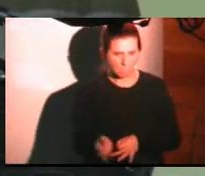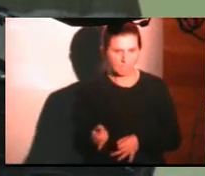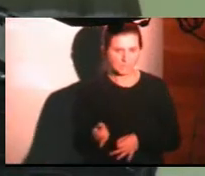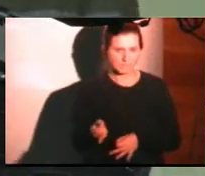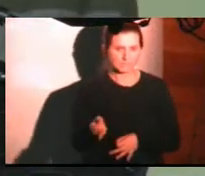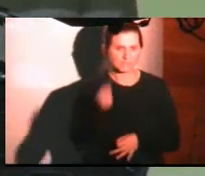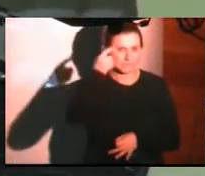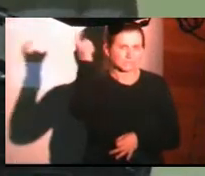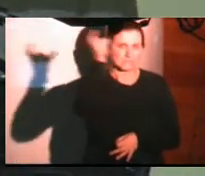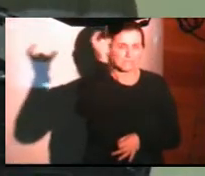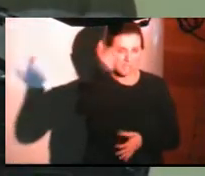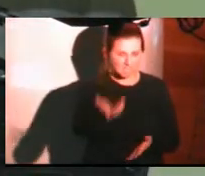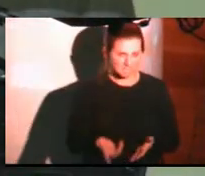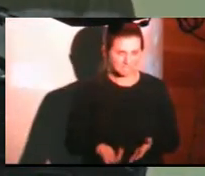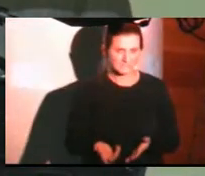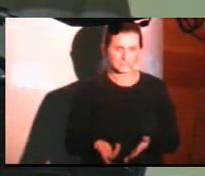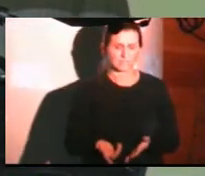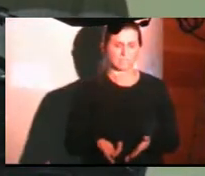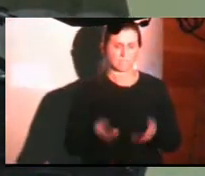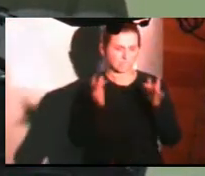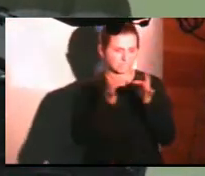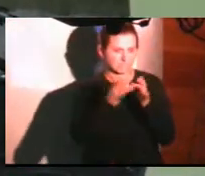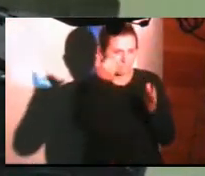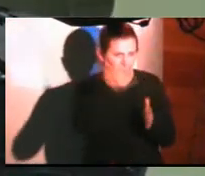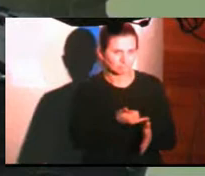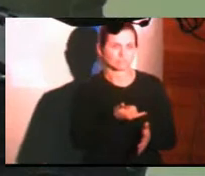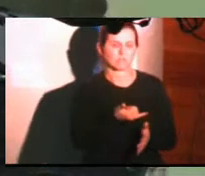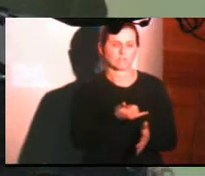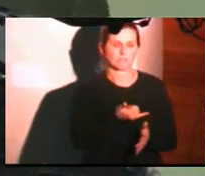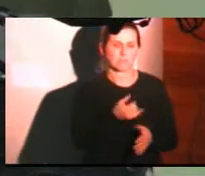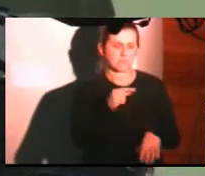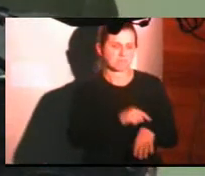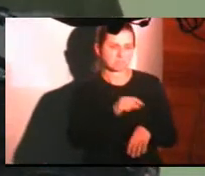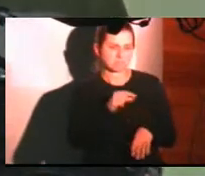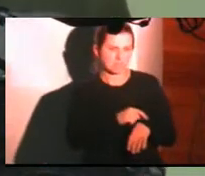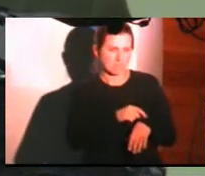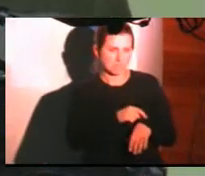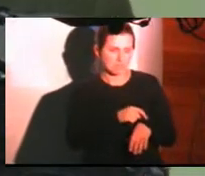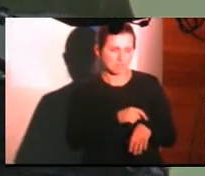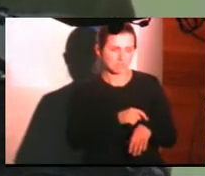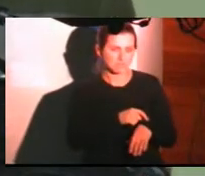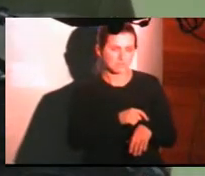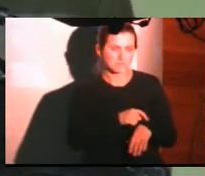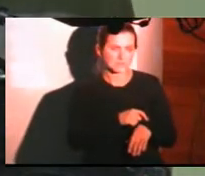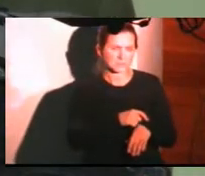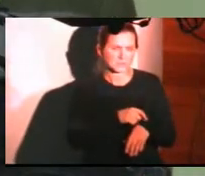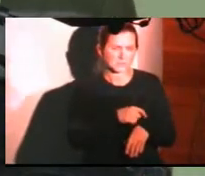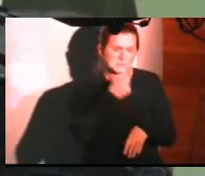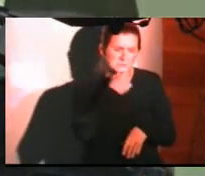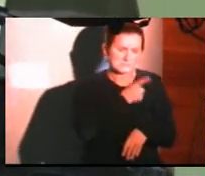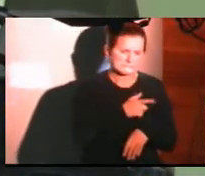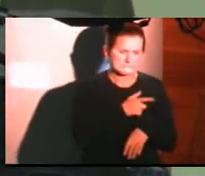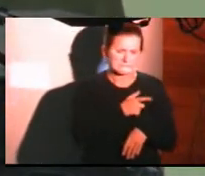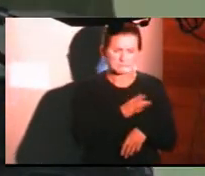ya no le escapa tanto al pueblo rural, porque dice, yo acá tengo acceso a toda la información y puedo estar interactuando con el hospital de